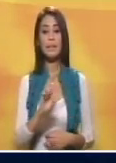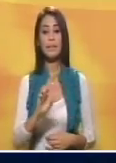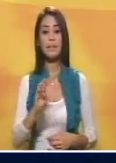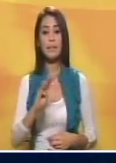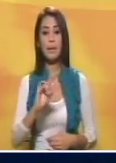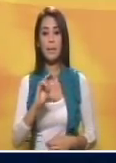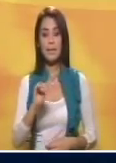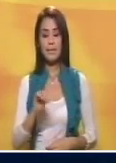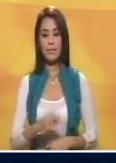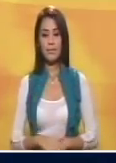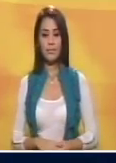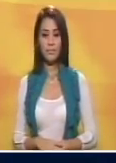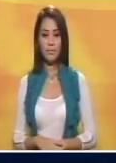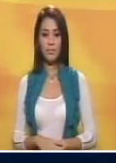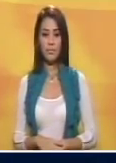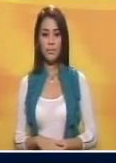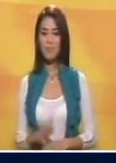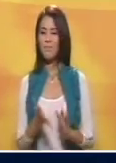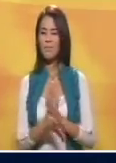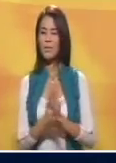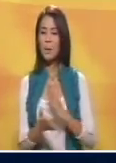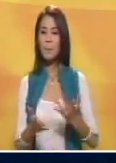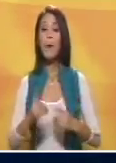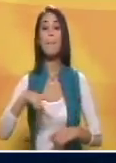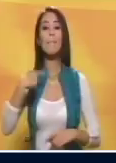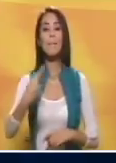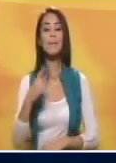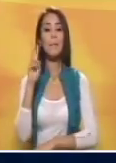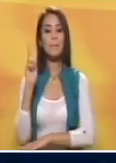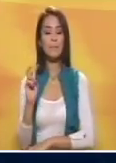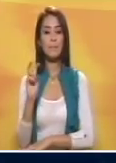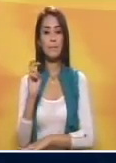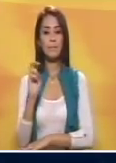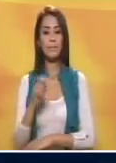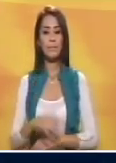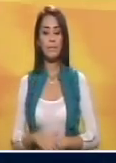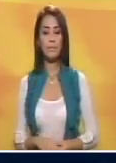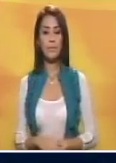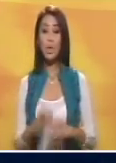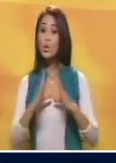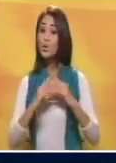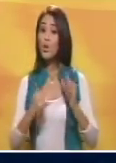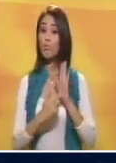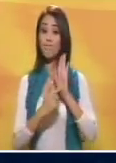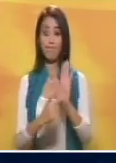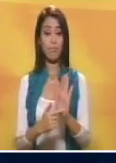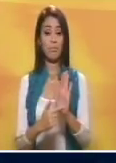SEBIN, para que mañana viernes saque